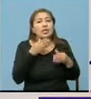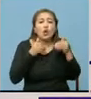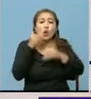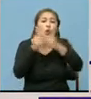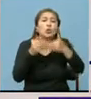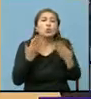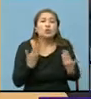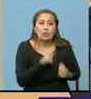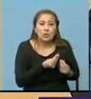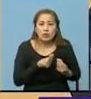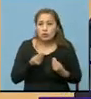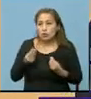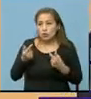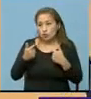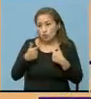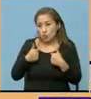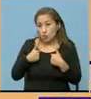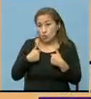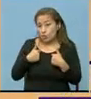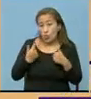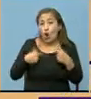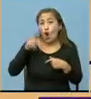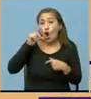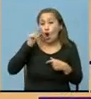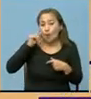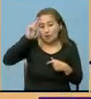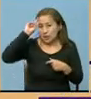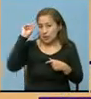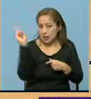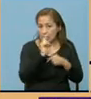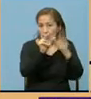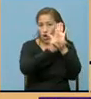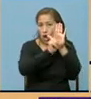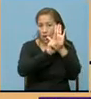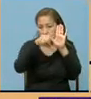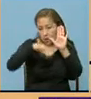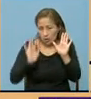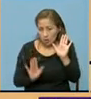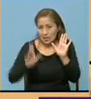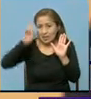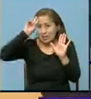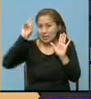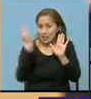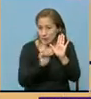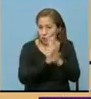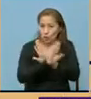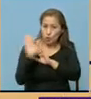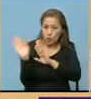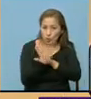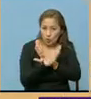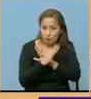seguir mil son los pasos que voy a seguir yo soy un hombre que el respeto las leyes vigentes respeto la institucionalidad